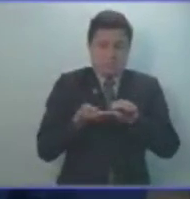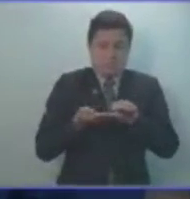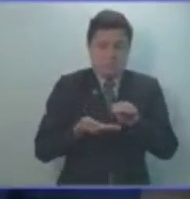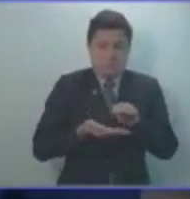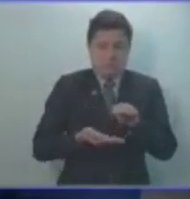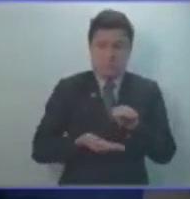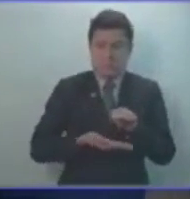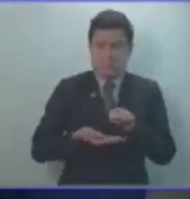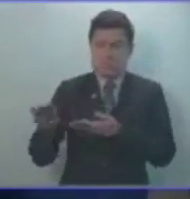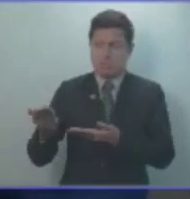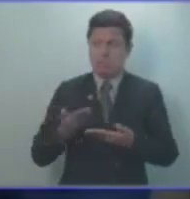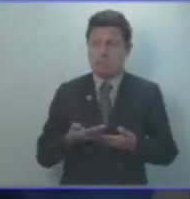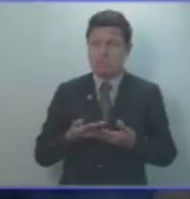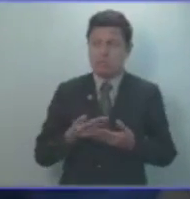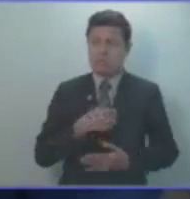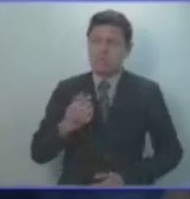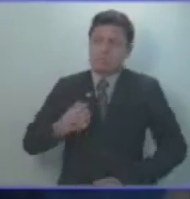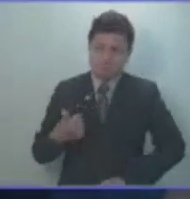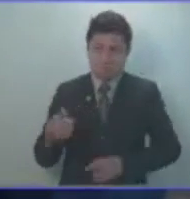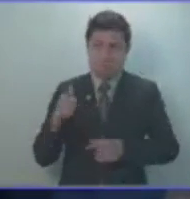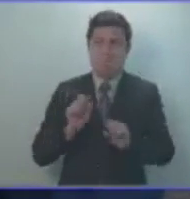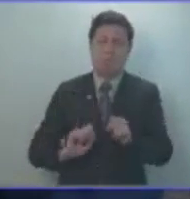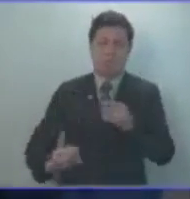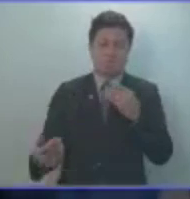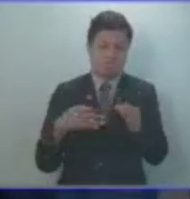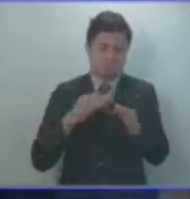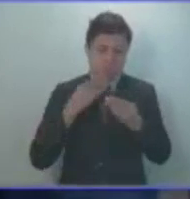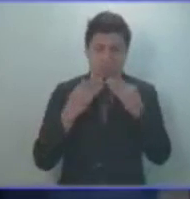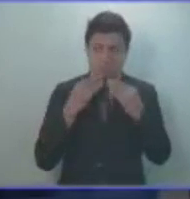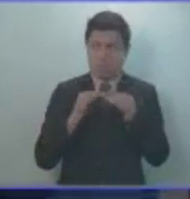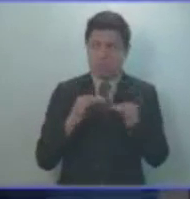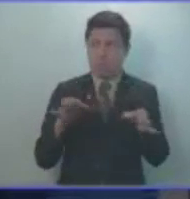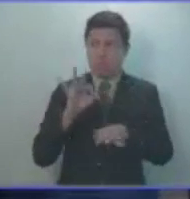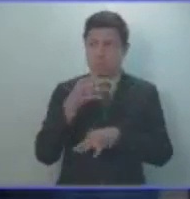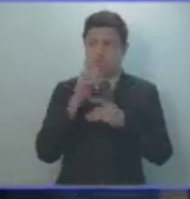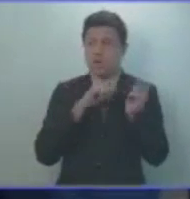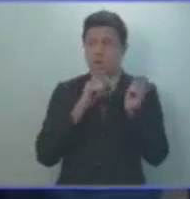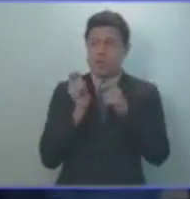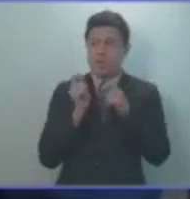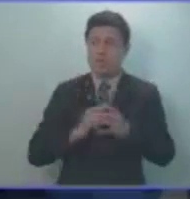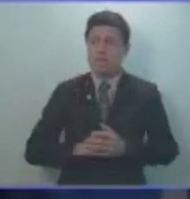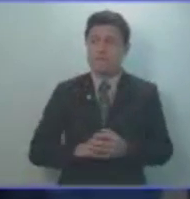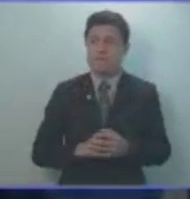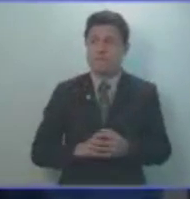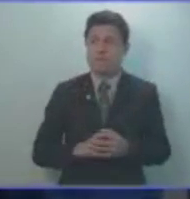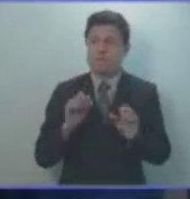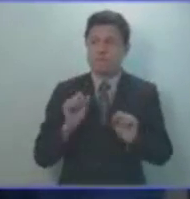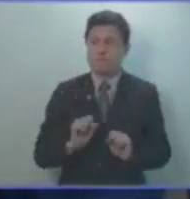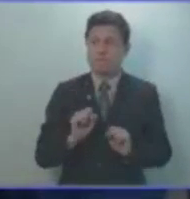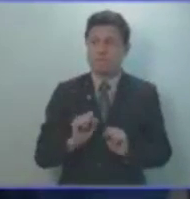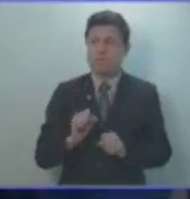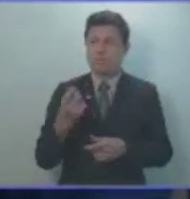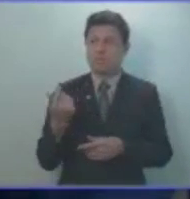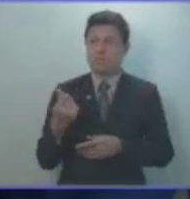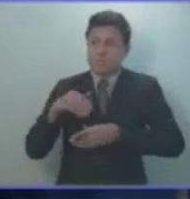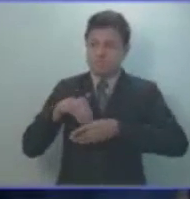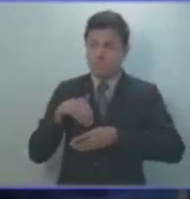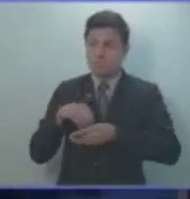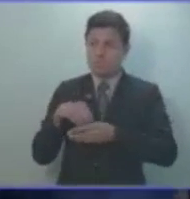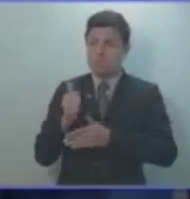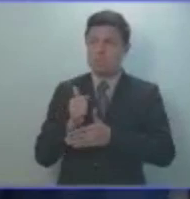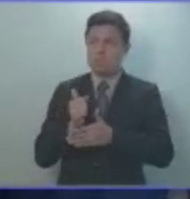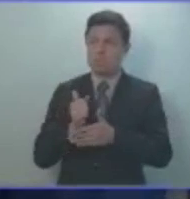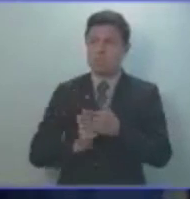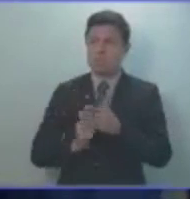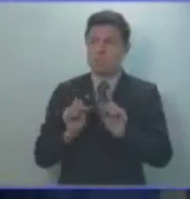presupuesto que nos ha dado está, ministro, para poder inmediatamente redactar una pieza de correspondencia para suprimir los gastos reservados, que según lo escuché